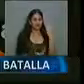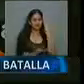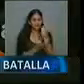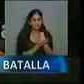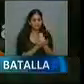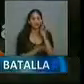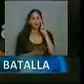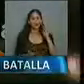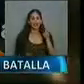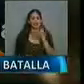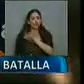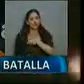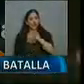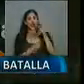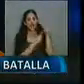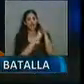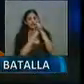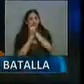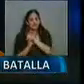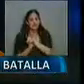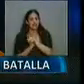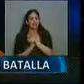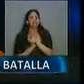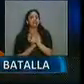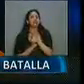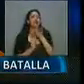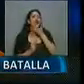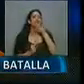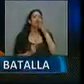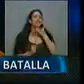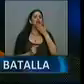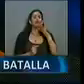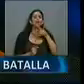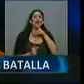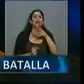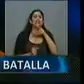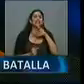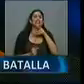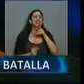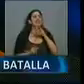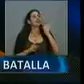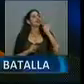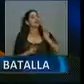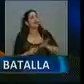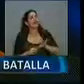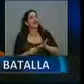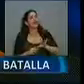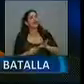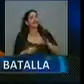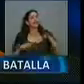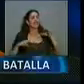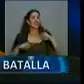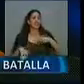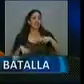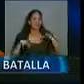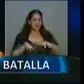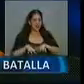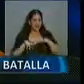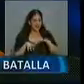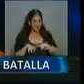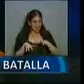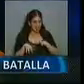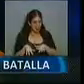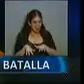ese entonces que ahí no pasaba de un piquete y el un conjunto de gente impidiendo el acceso